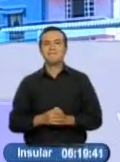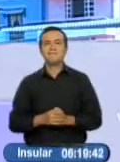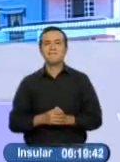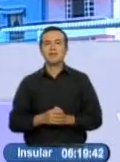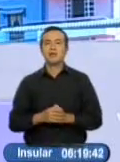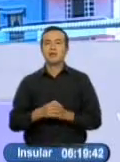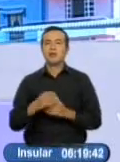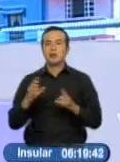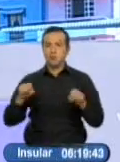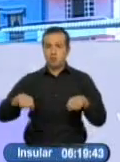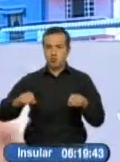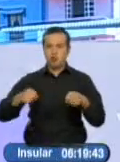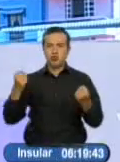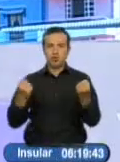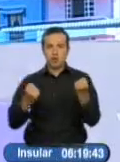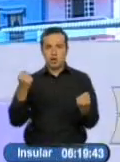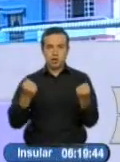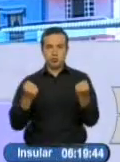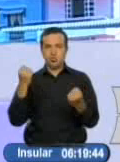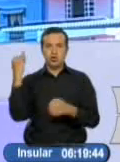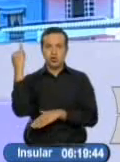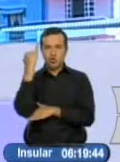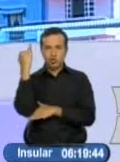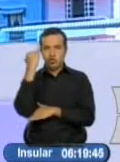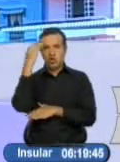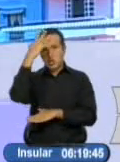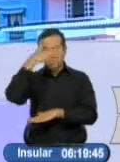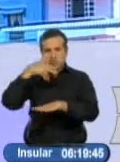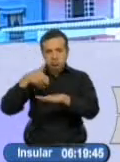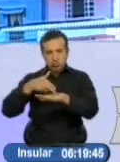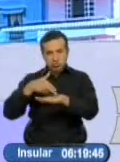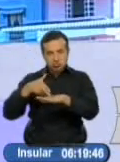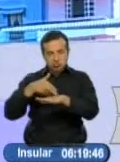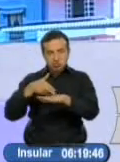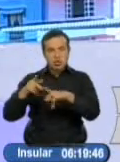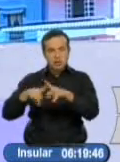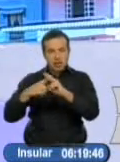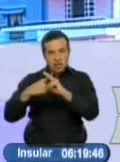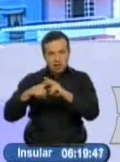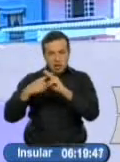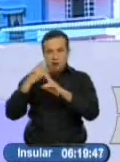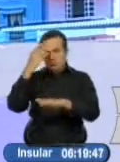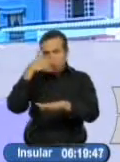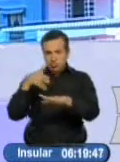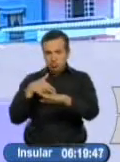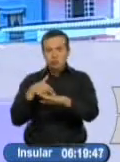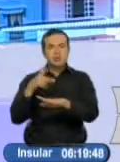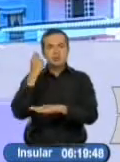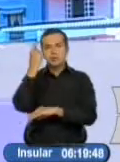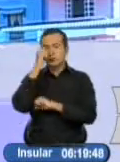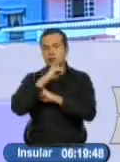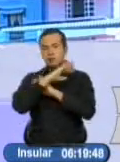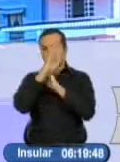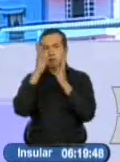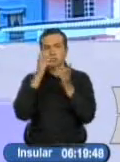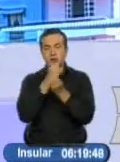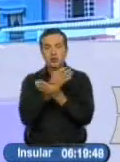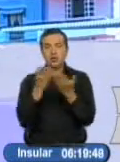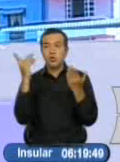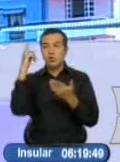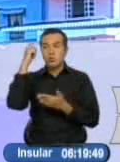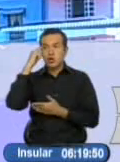de motocicletas, de autos industrial metalmecánico, hemos sido los más claros a la hora de alertar al